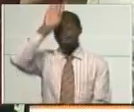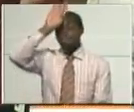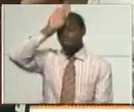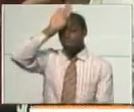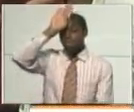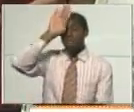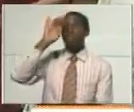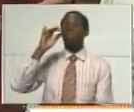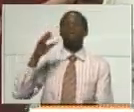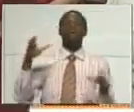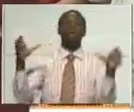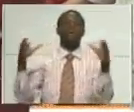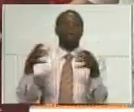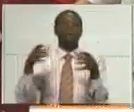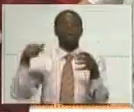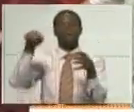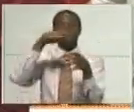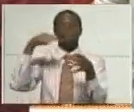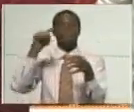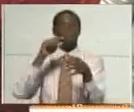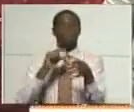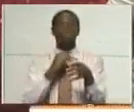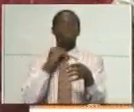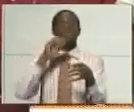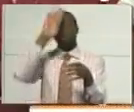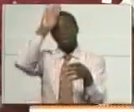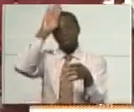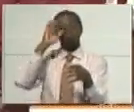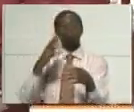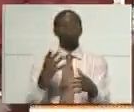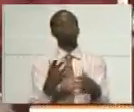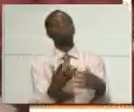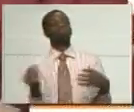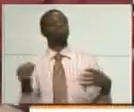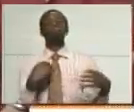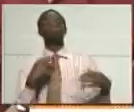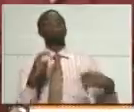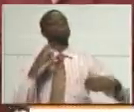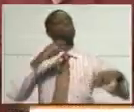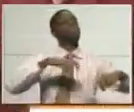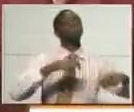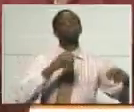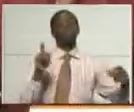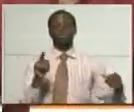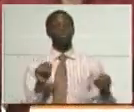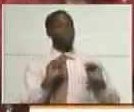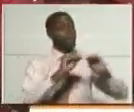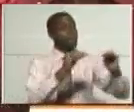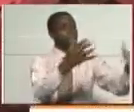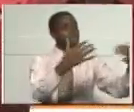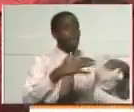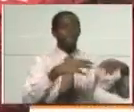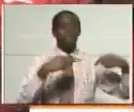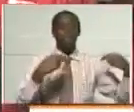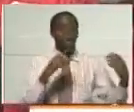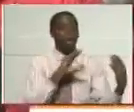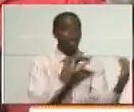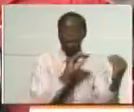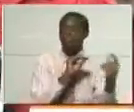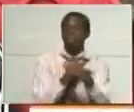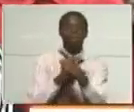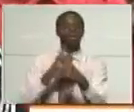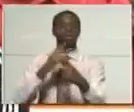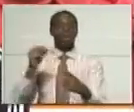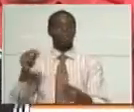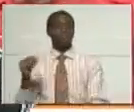rectifique, ojalá rectifique. Fueron los únicos sectores de todo el país que convocamos que se negaron a dialogar.